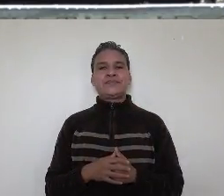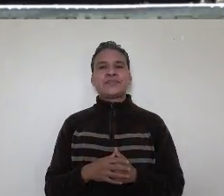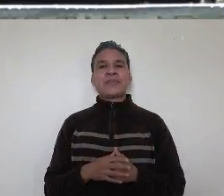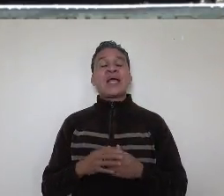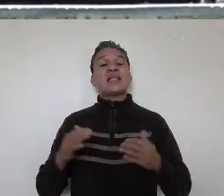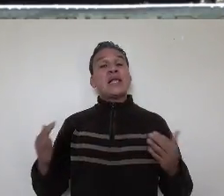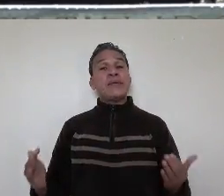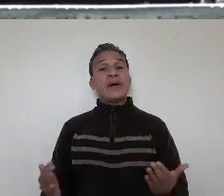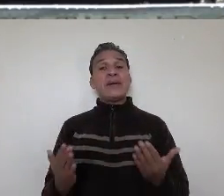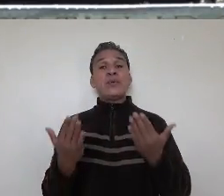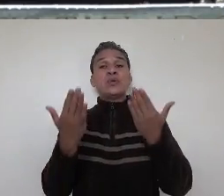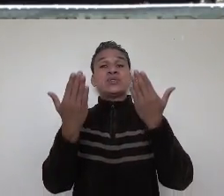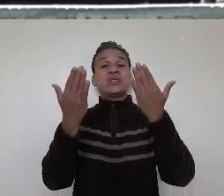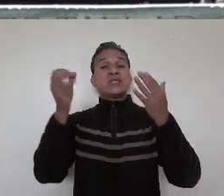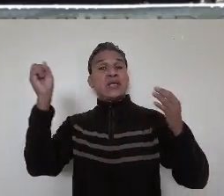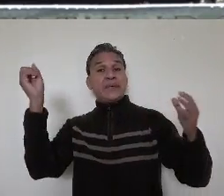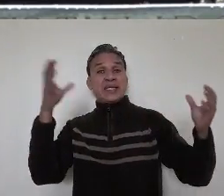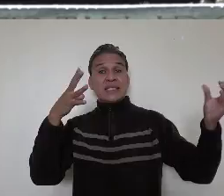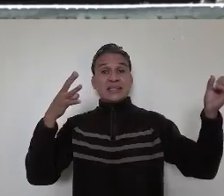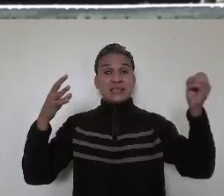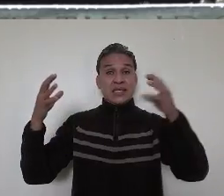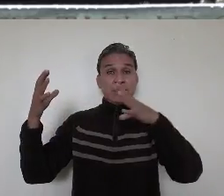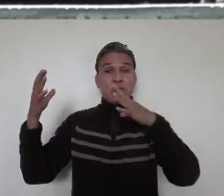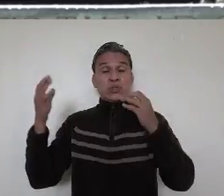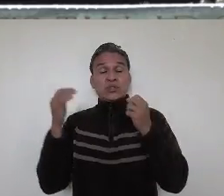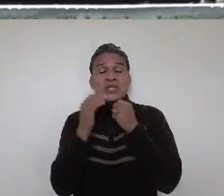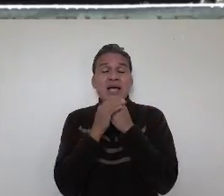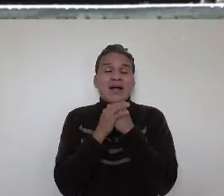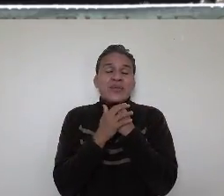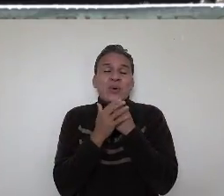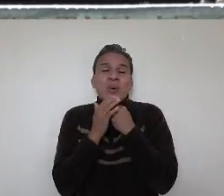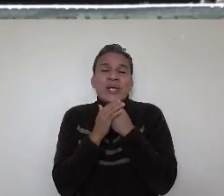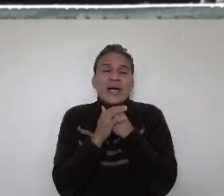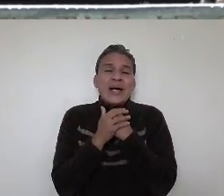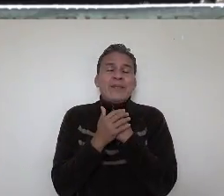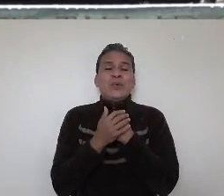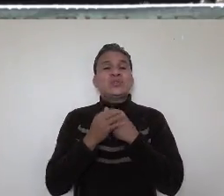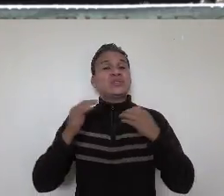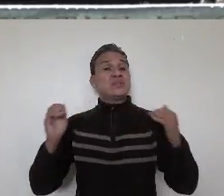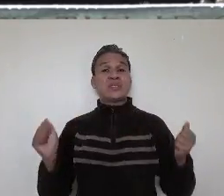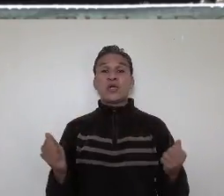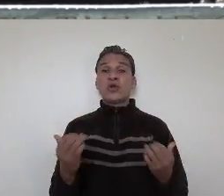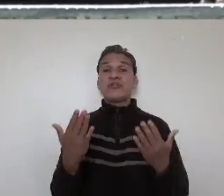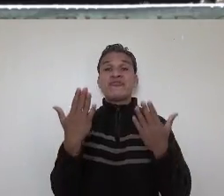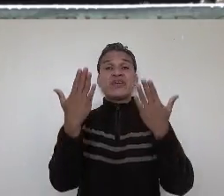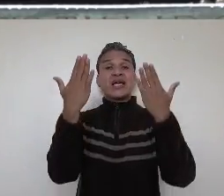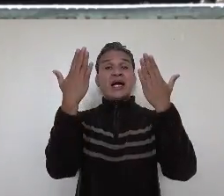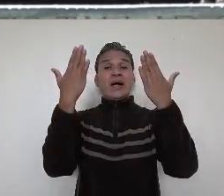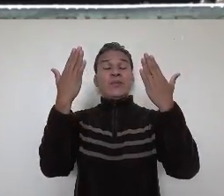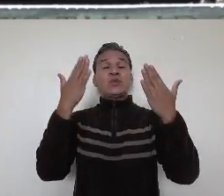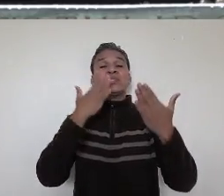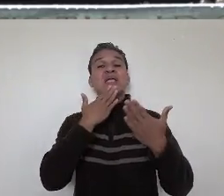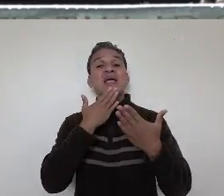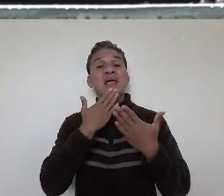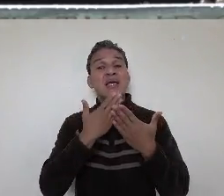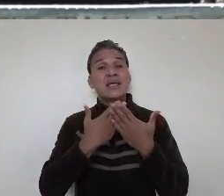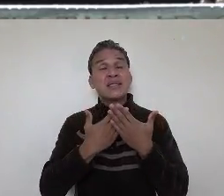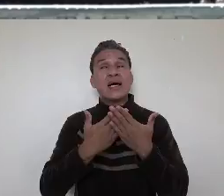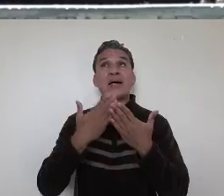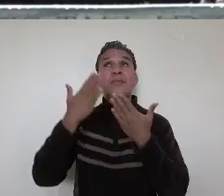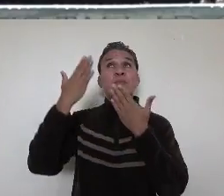voluntad. Te alabamos, te bendecimos, te adoramos, te glorificamos,